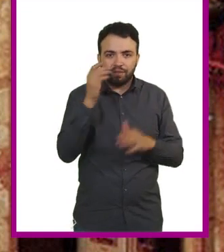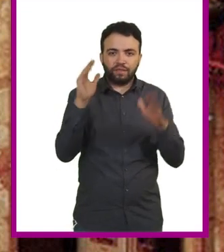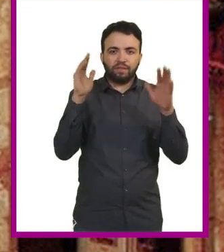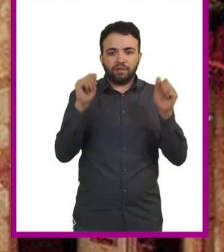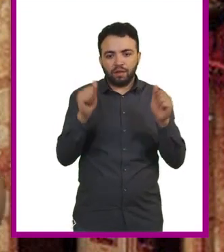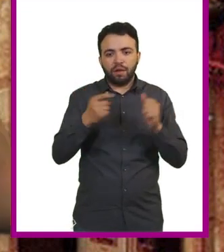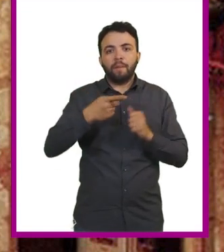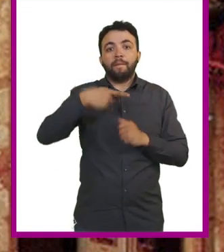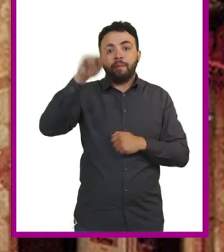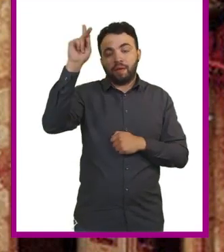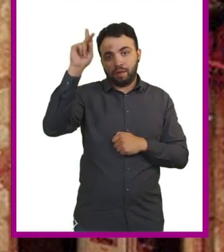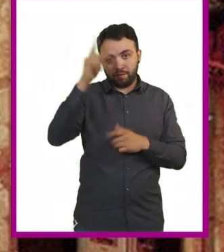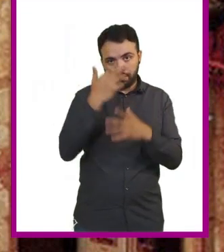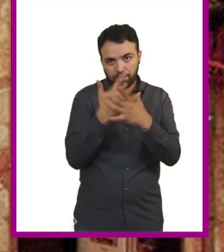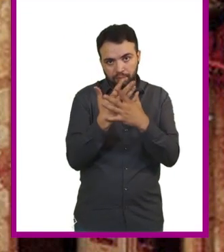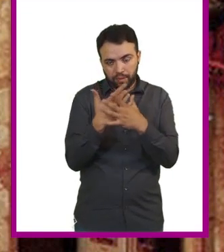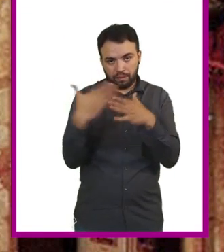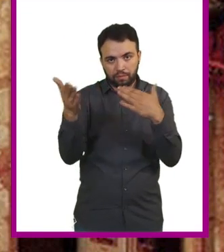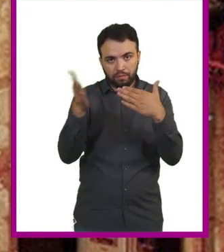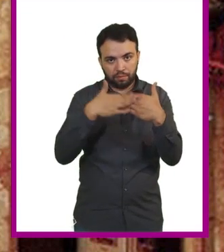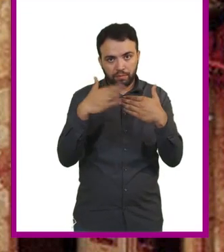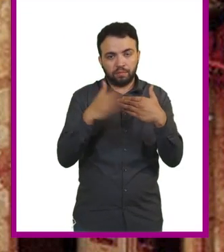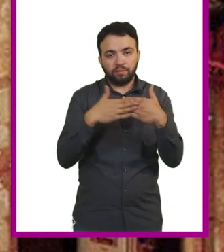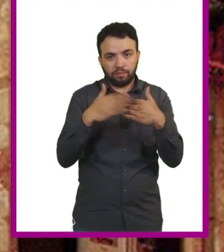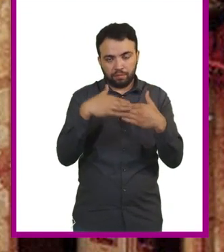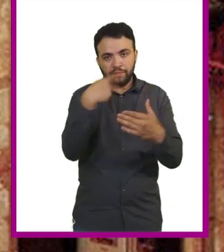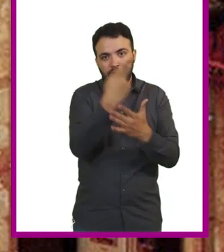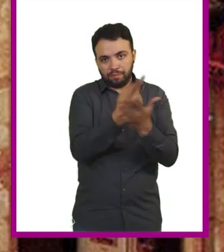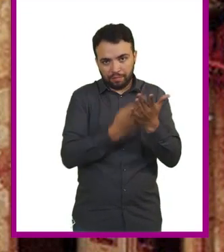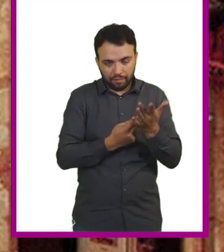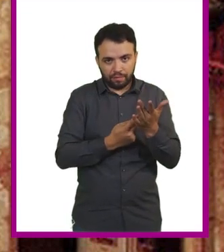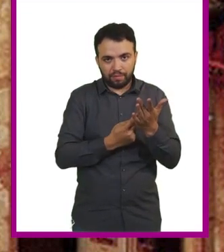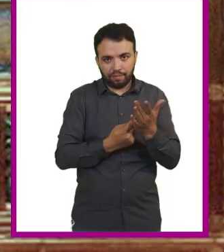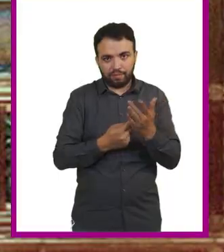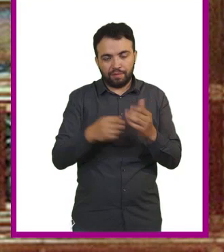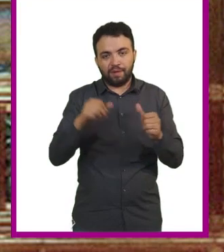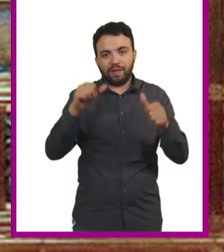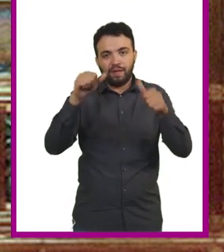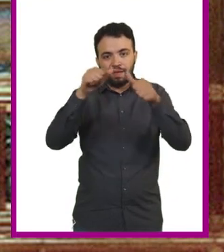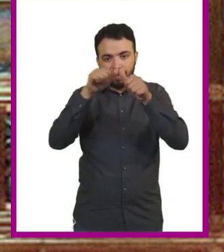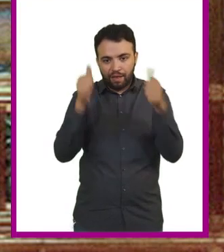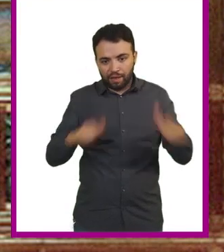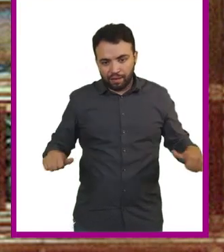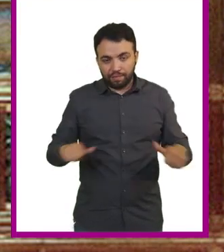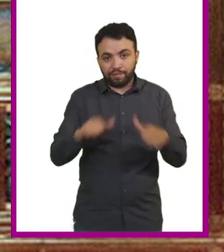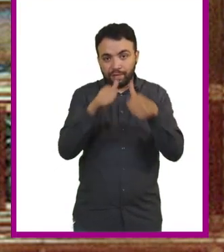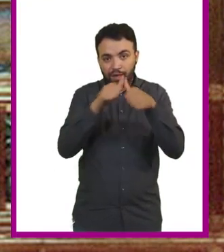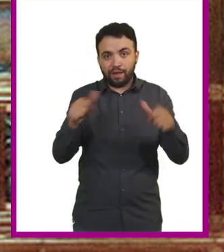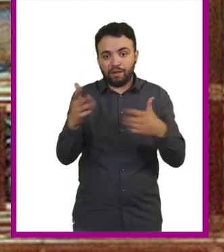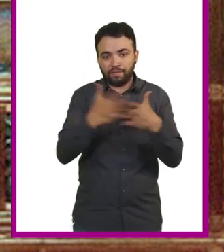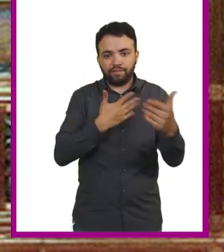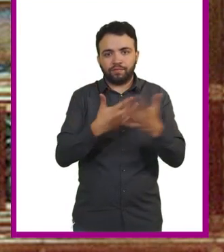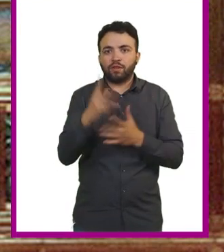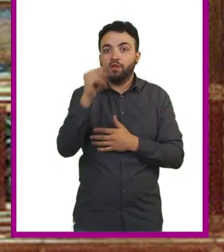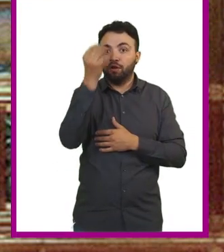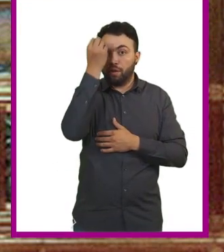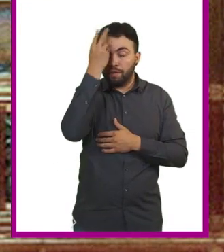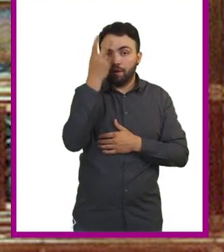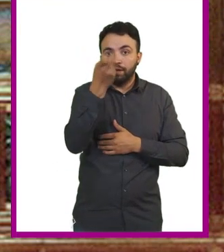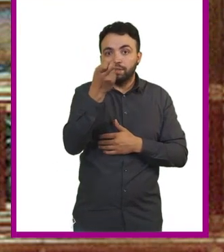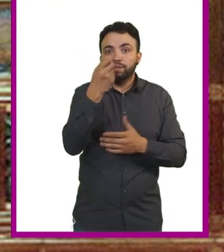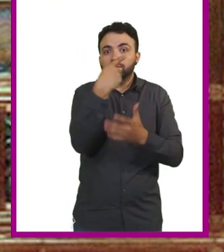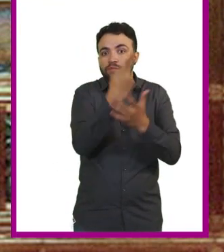pero los esperamos en nuestro siguiente programa de artes, El arte en tus manos. Y no olviden que este programa es de